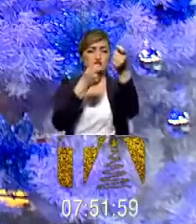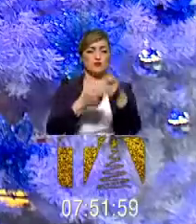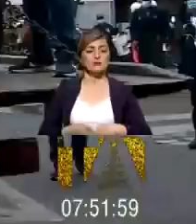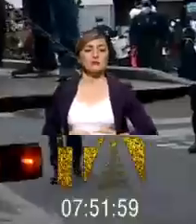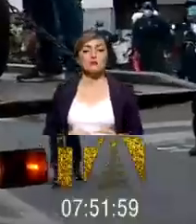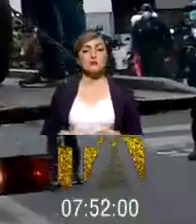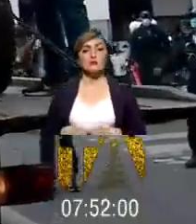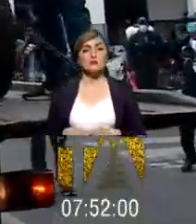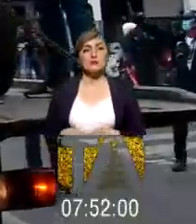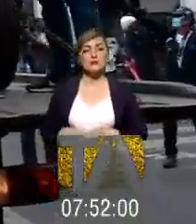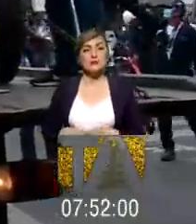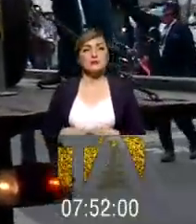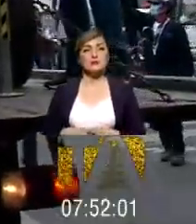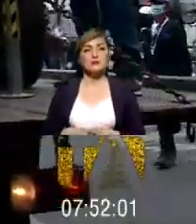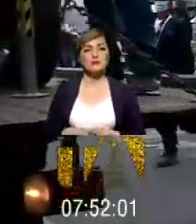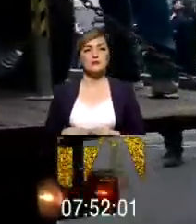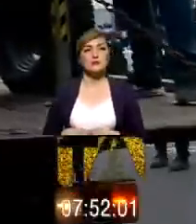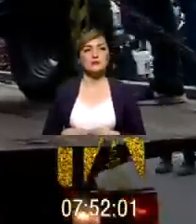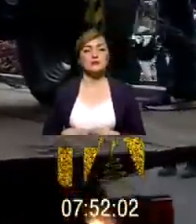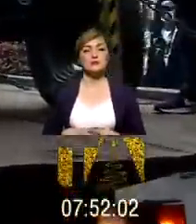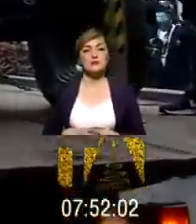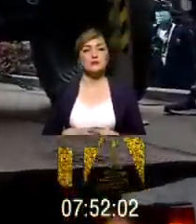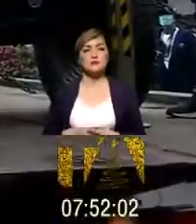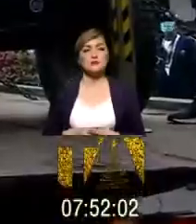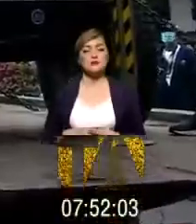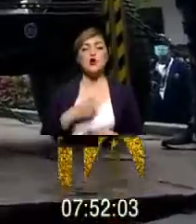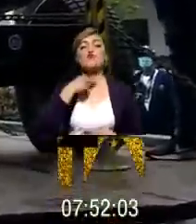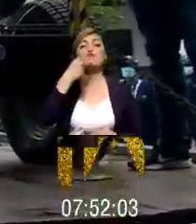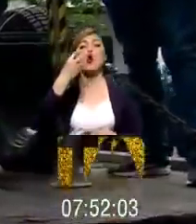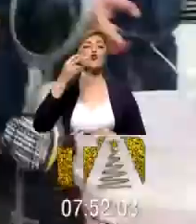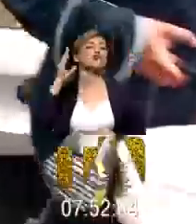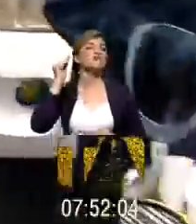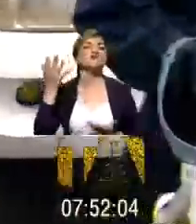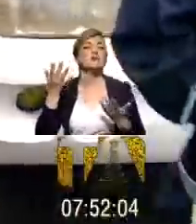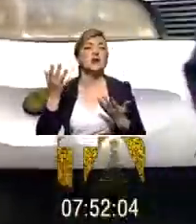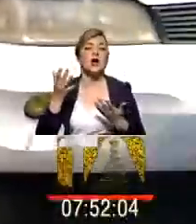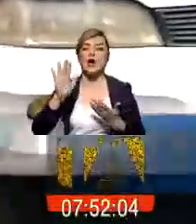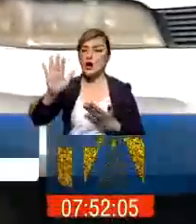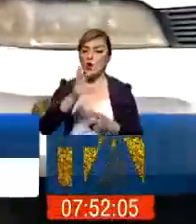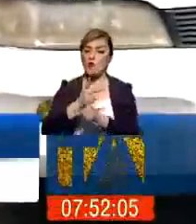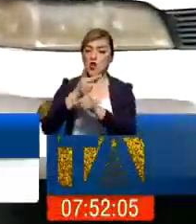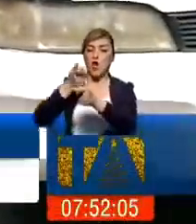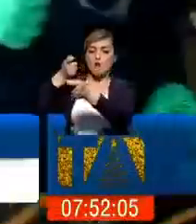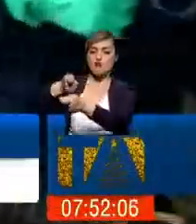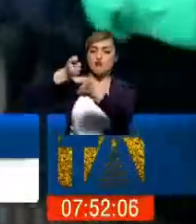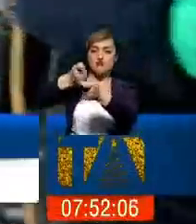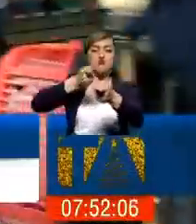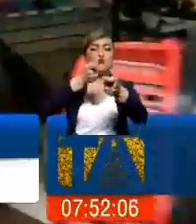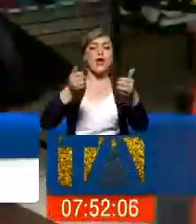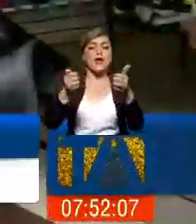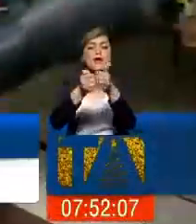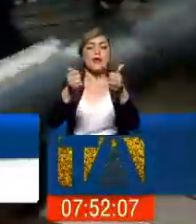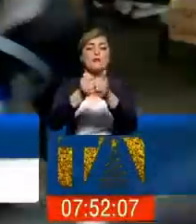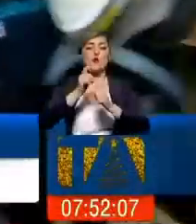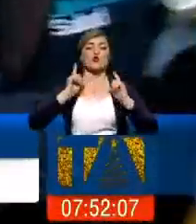comercial. Se les comunica que vamos a desinfectar la bahía. Son las brigadas de la Dirección de Salud del municipio